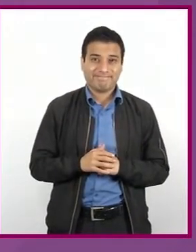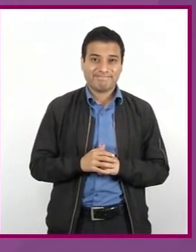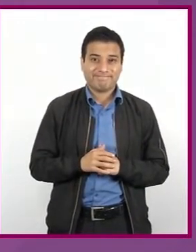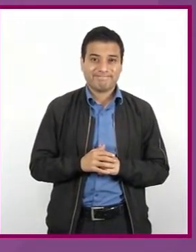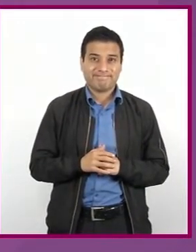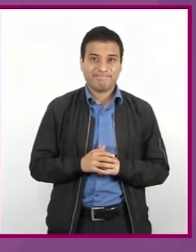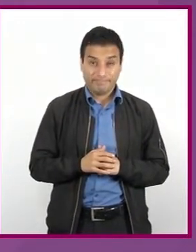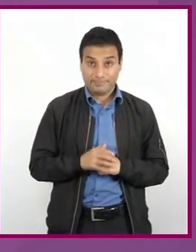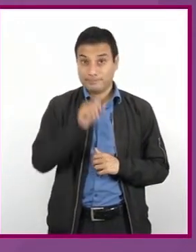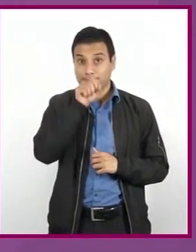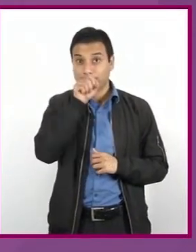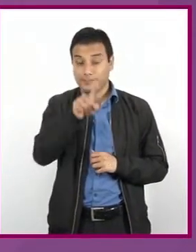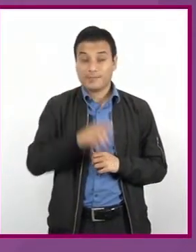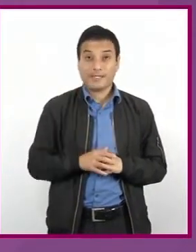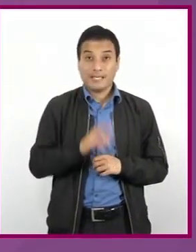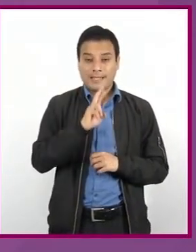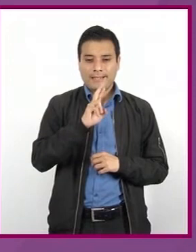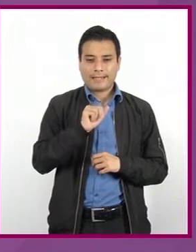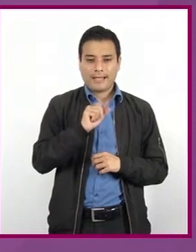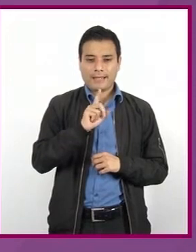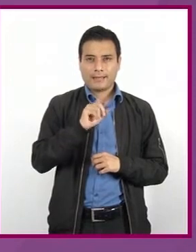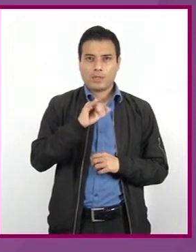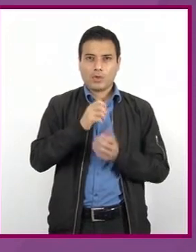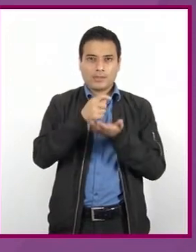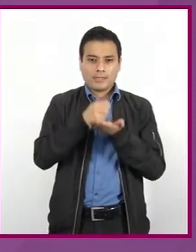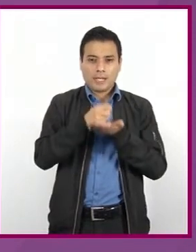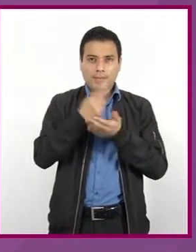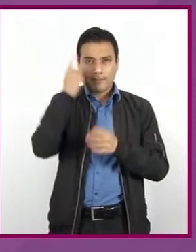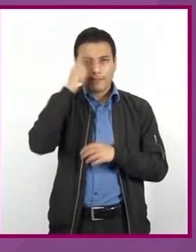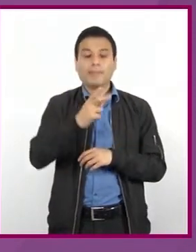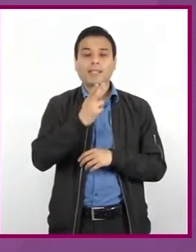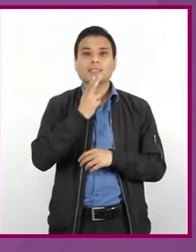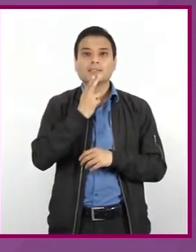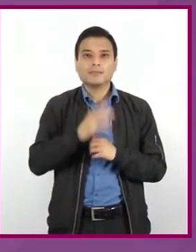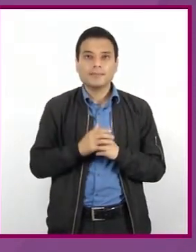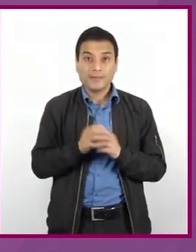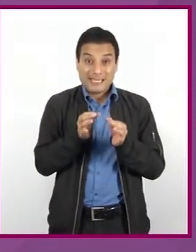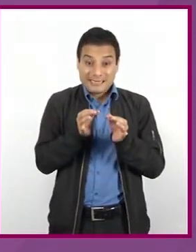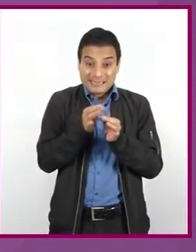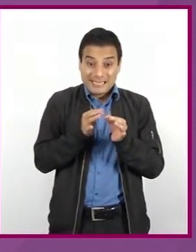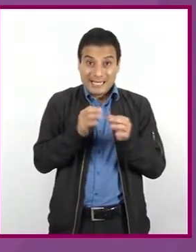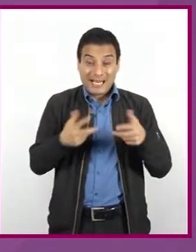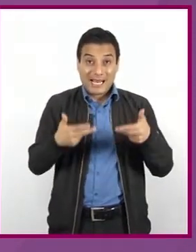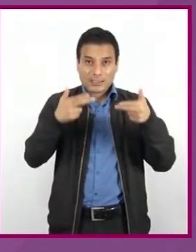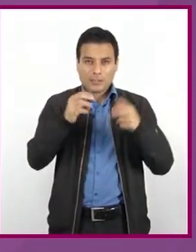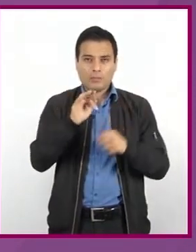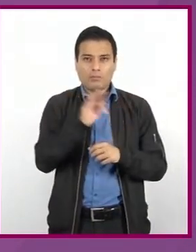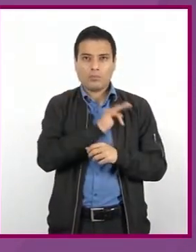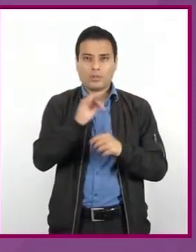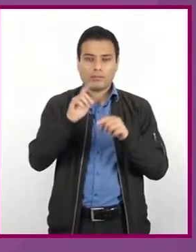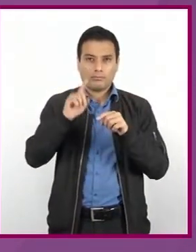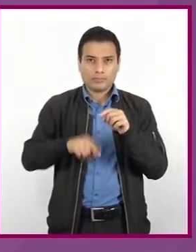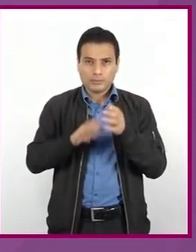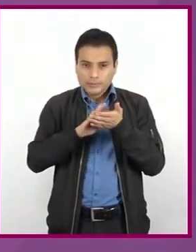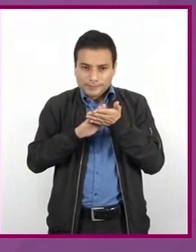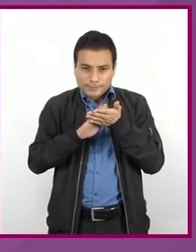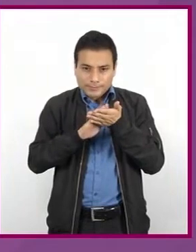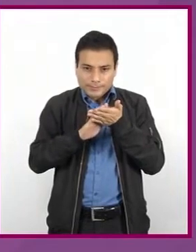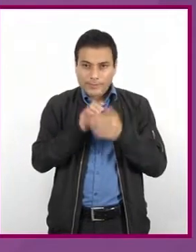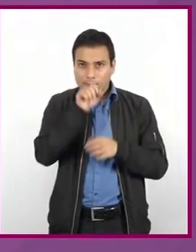la radioterapia se emplean como tratamiento para detener el crecimiento de células cancerígenas y eliminar el